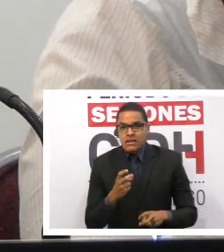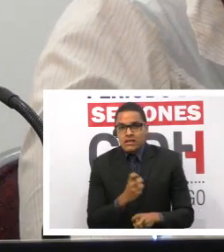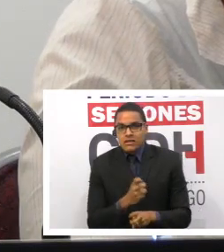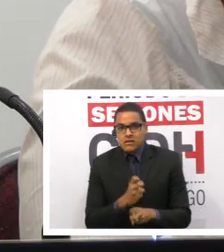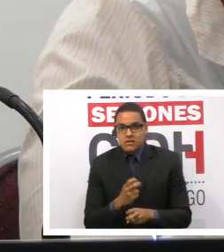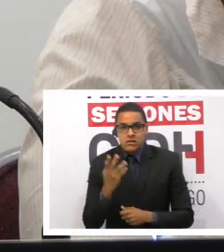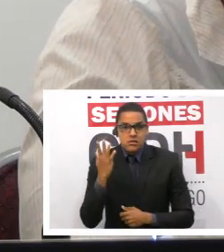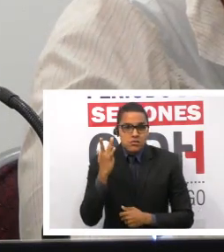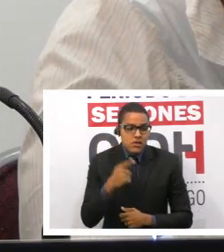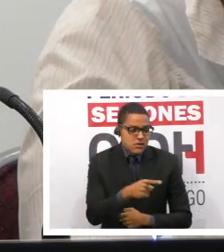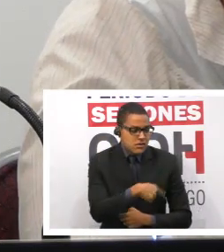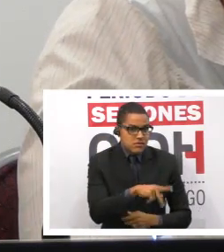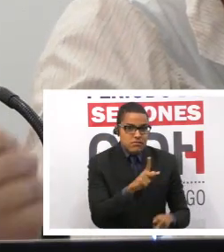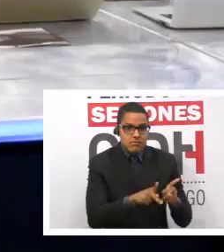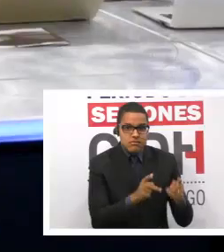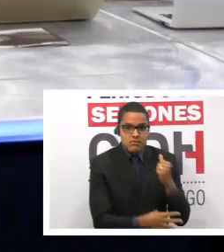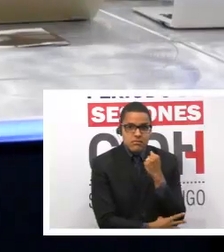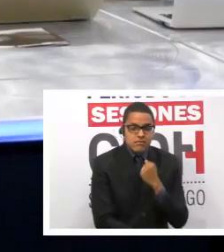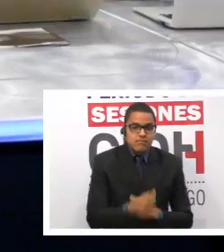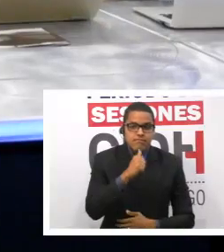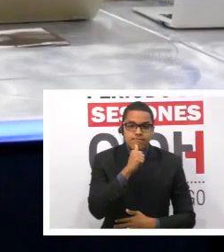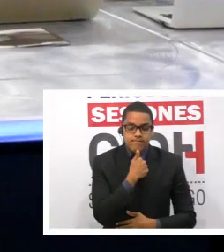muchas gracias